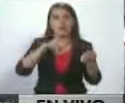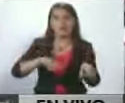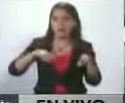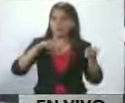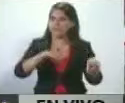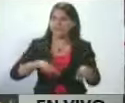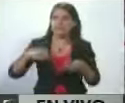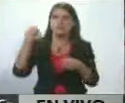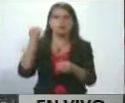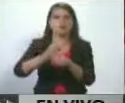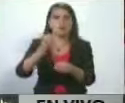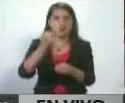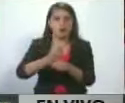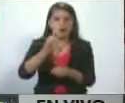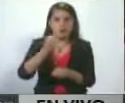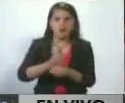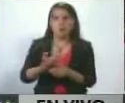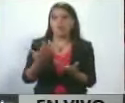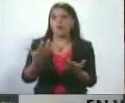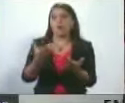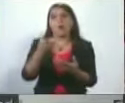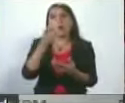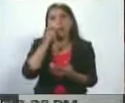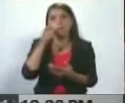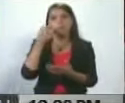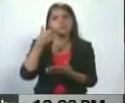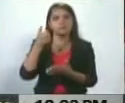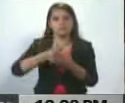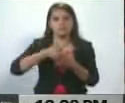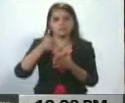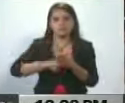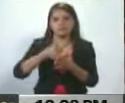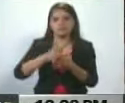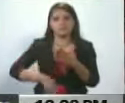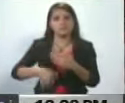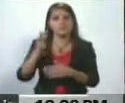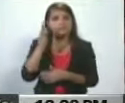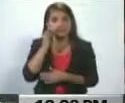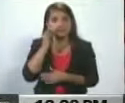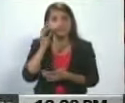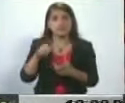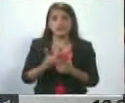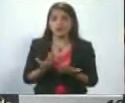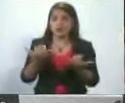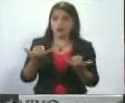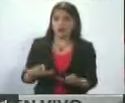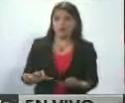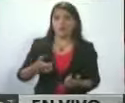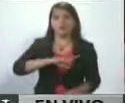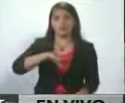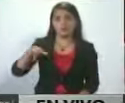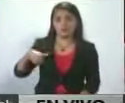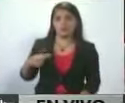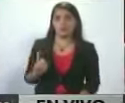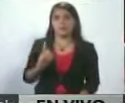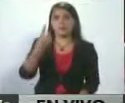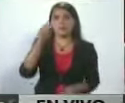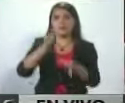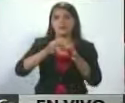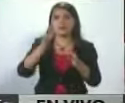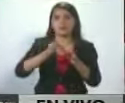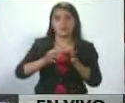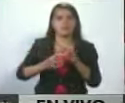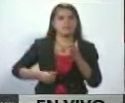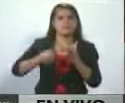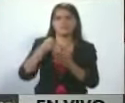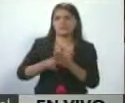el trabajador, para el hombre de a pie, para la mujer de a pie. Por eso nosotros desde el 1 de septiembre nos hemos empinado,